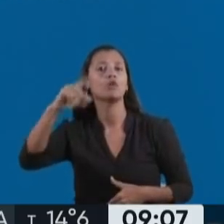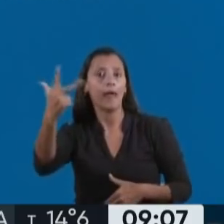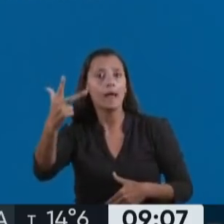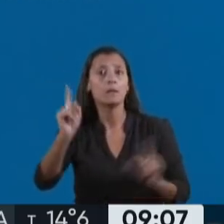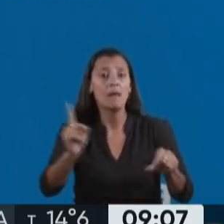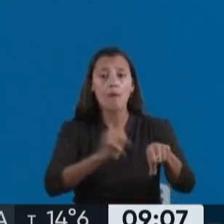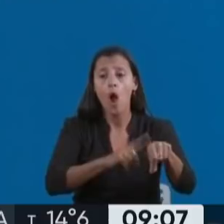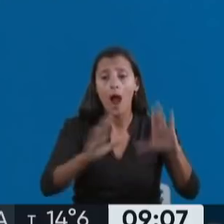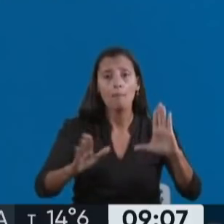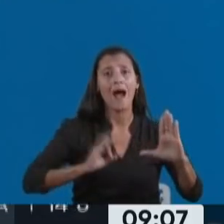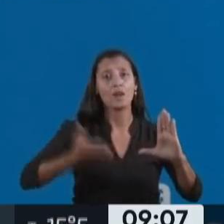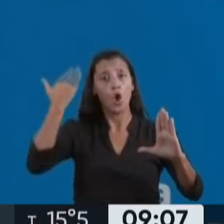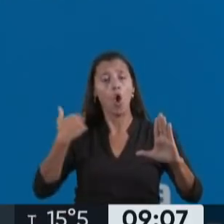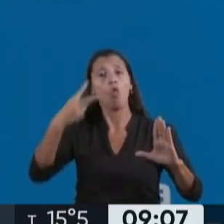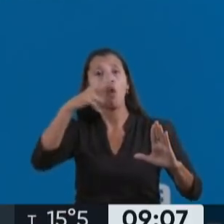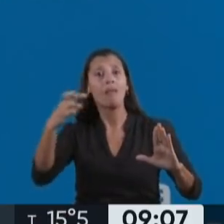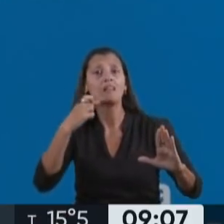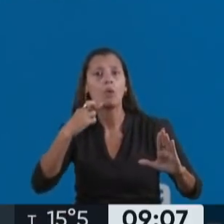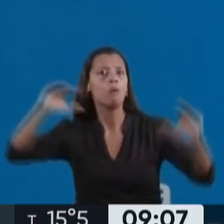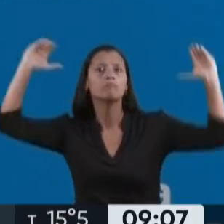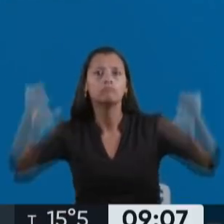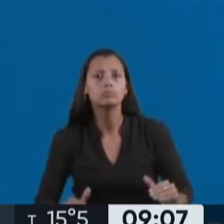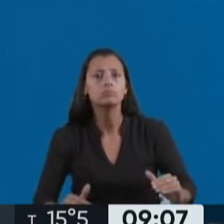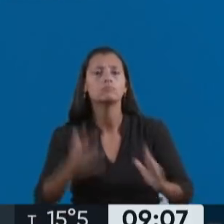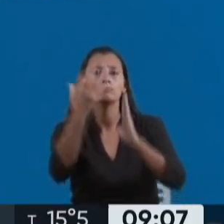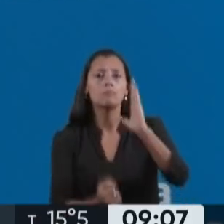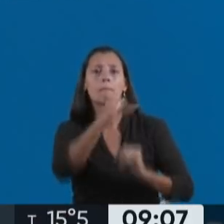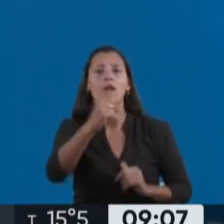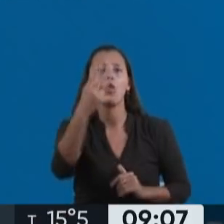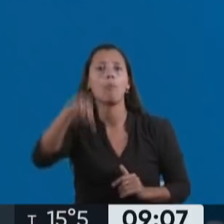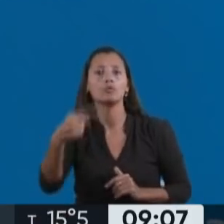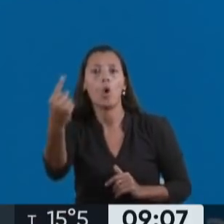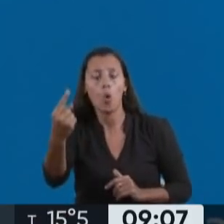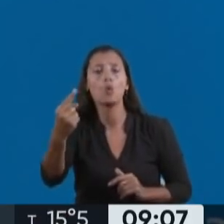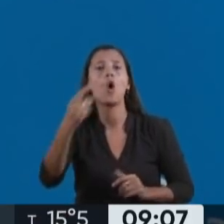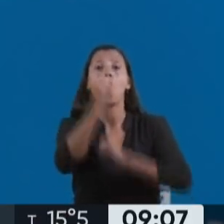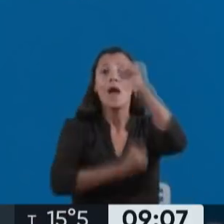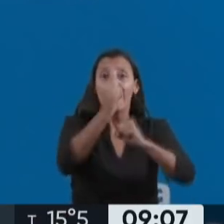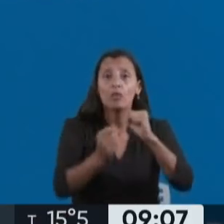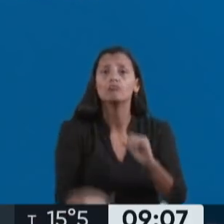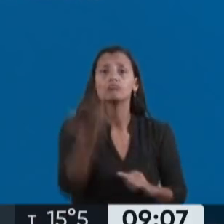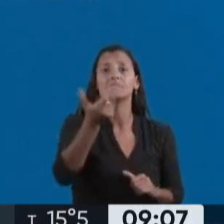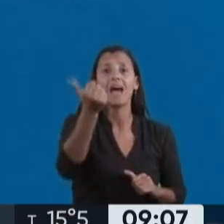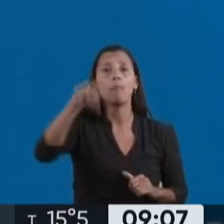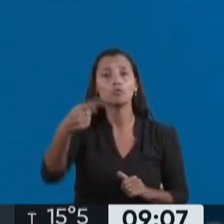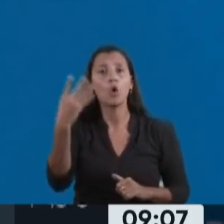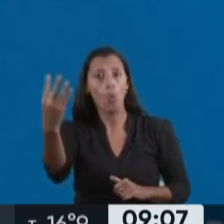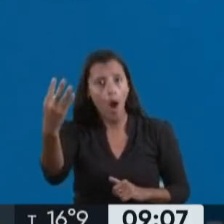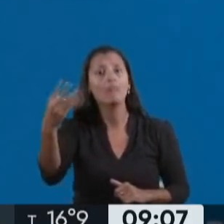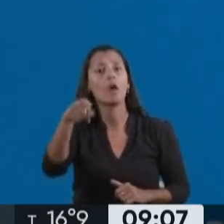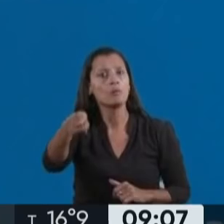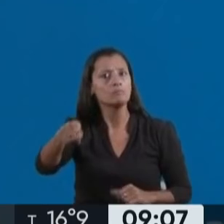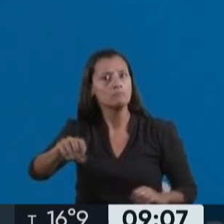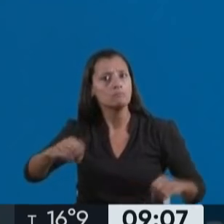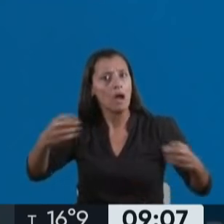mismo periodo del año 2019 había caído a menos 2.1. La industria subió el 6.4, es el